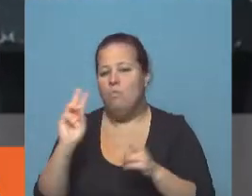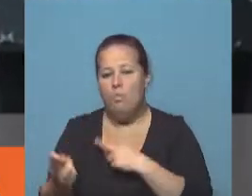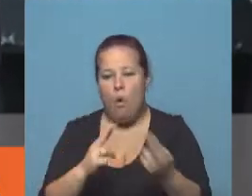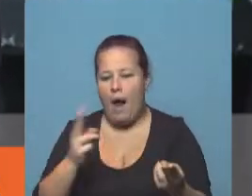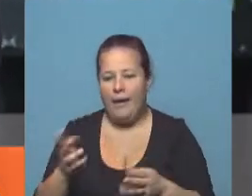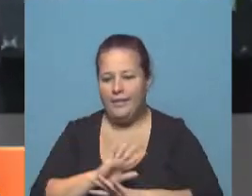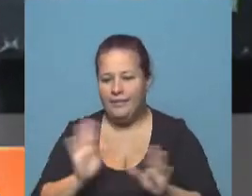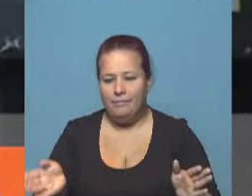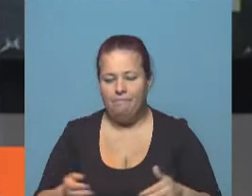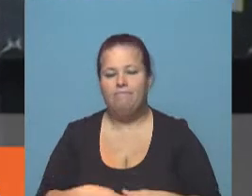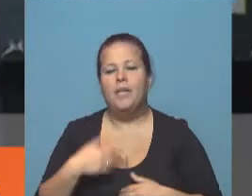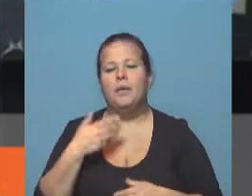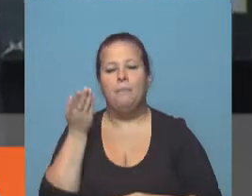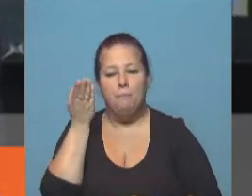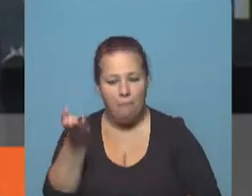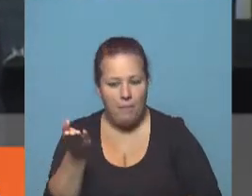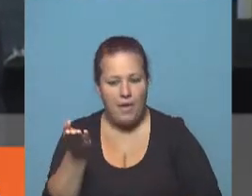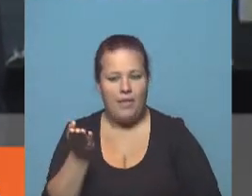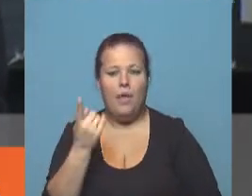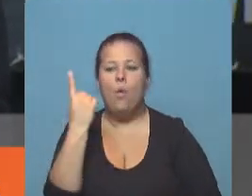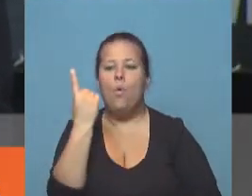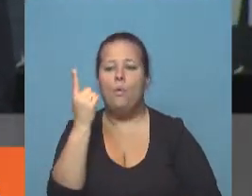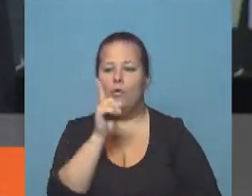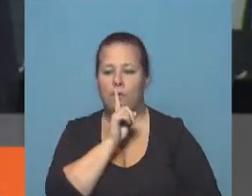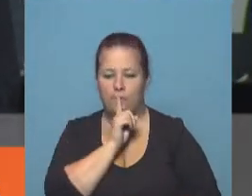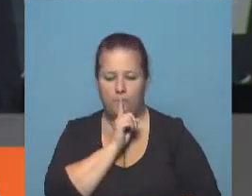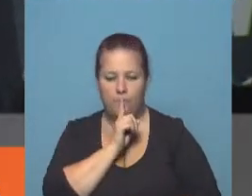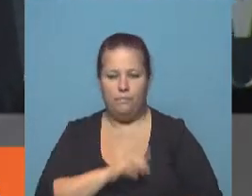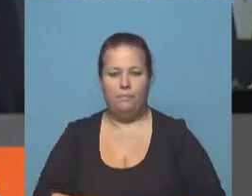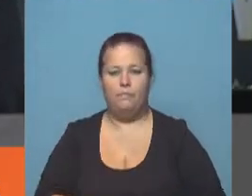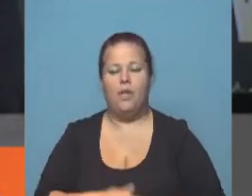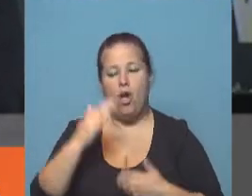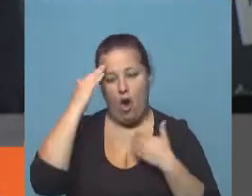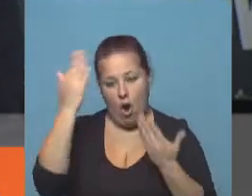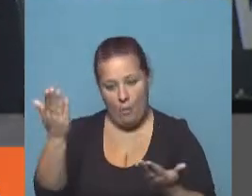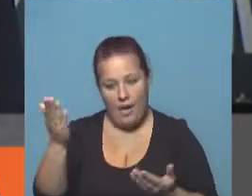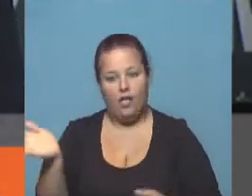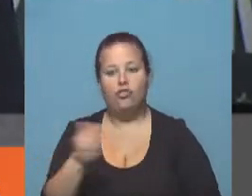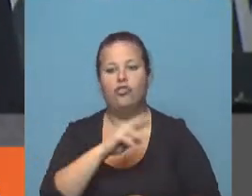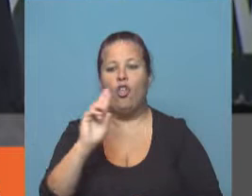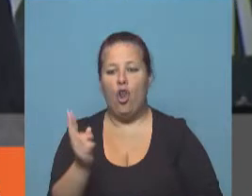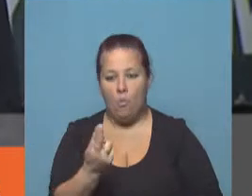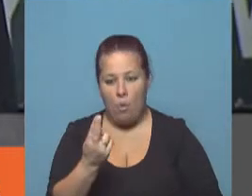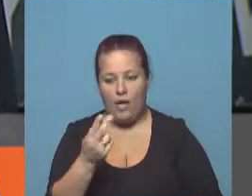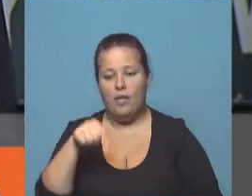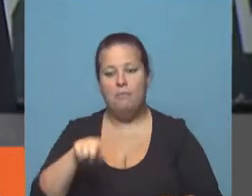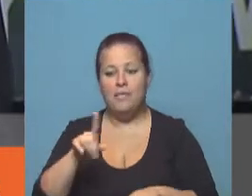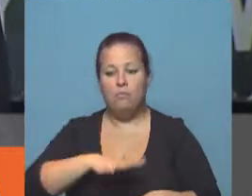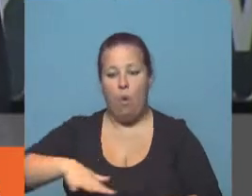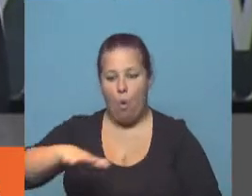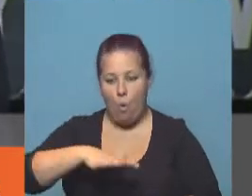derramada, solicitamos un minuto de silencio en memoria de los asesinados en este